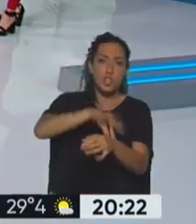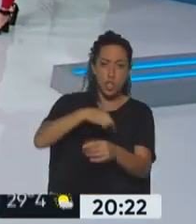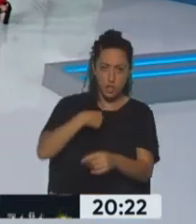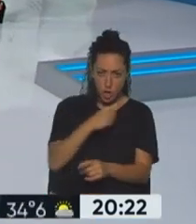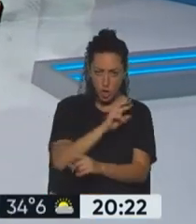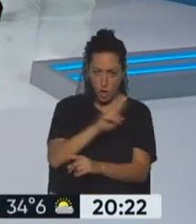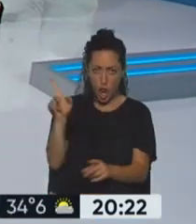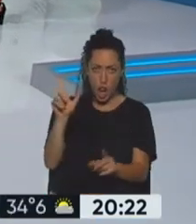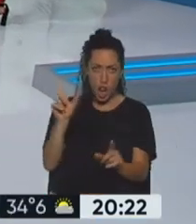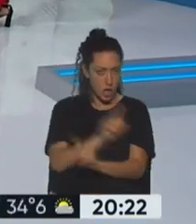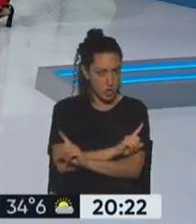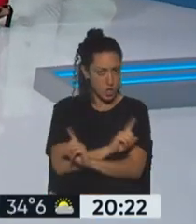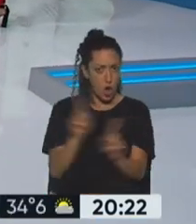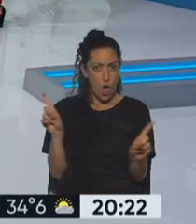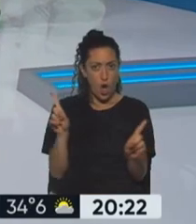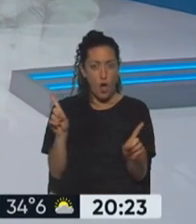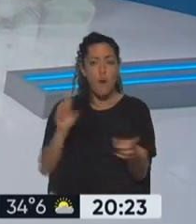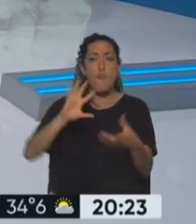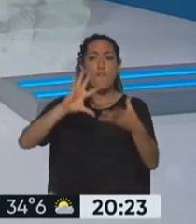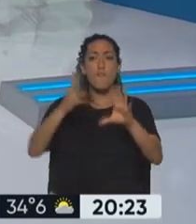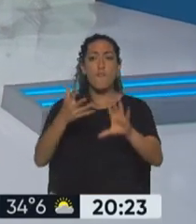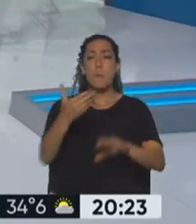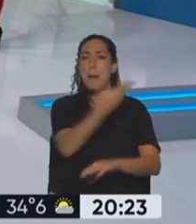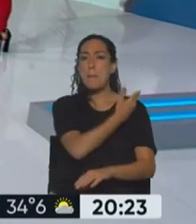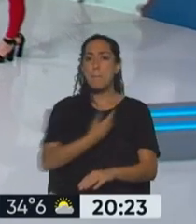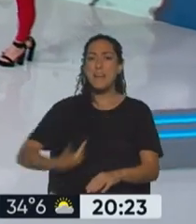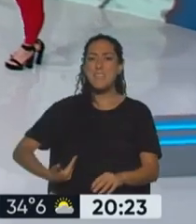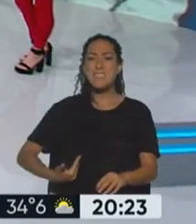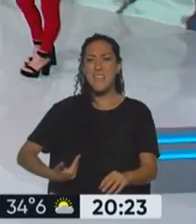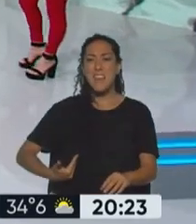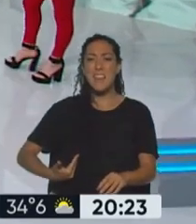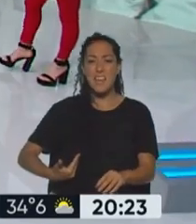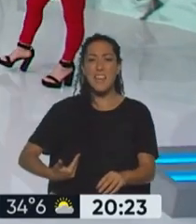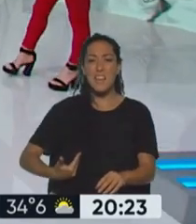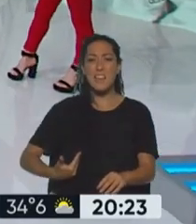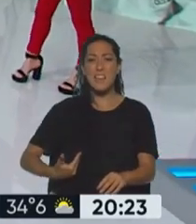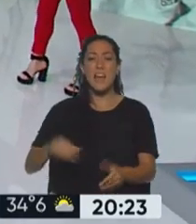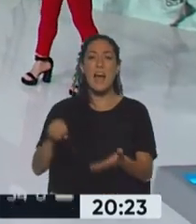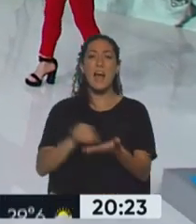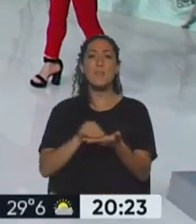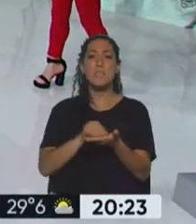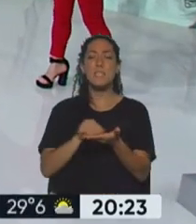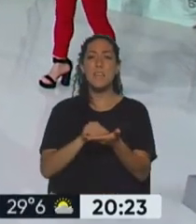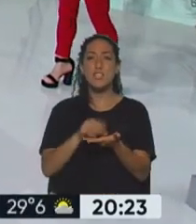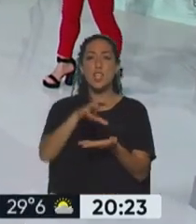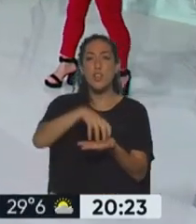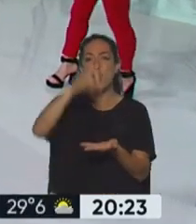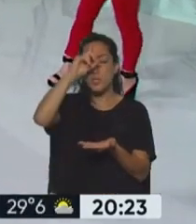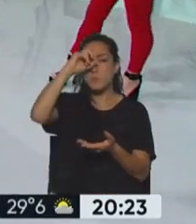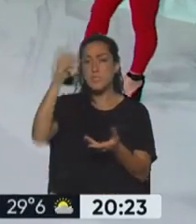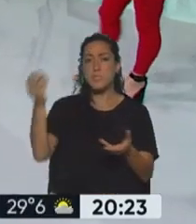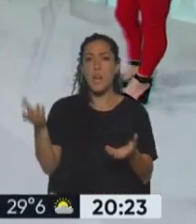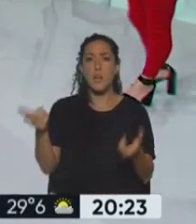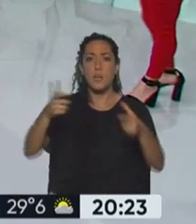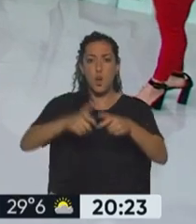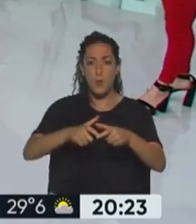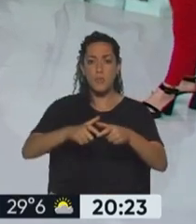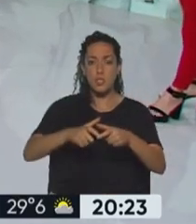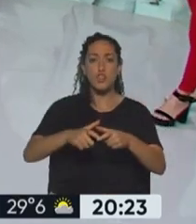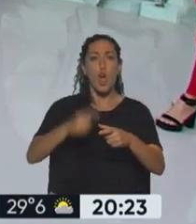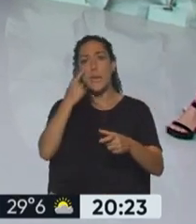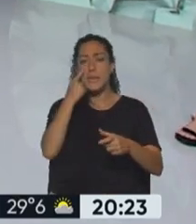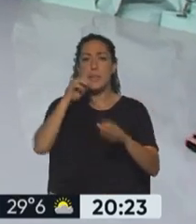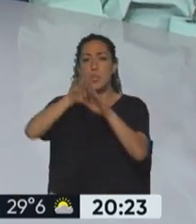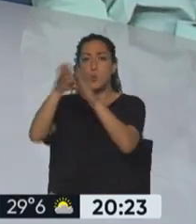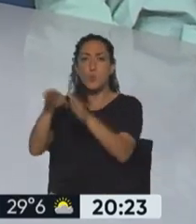sino que en calidad de presidente de ese consejo de administración del Garrahan, yo tenía reuniones en otras instituciones,